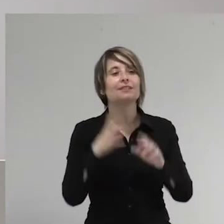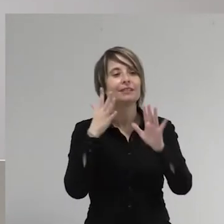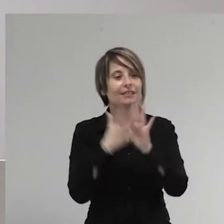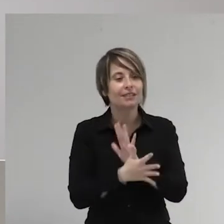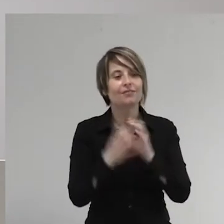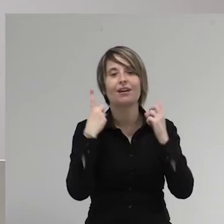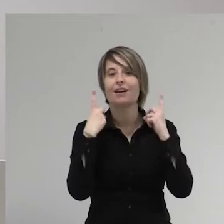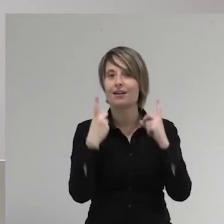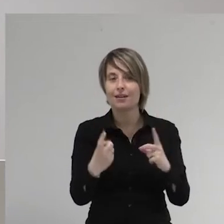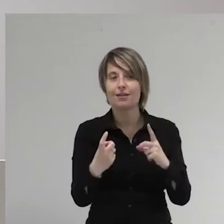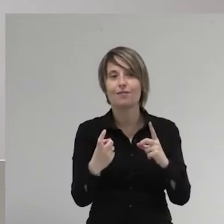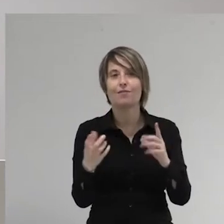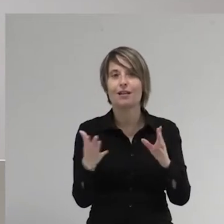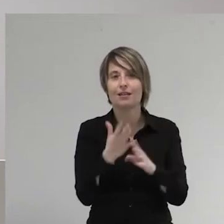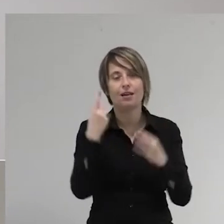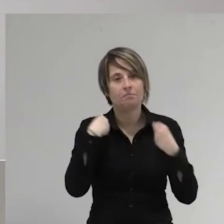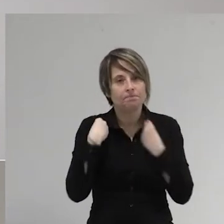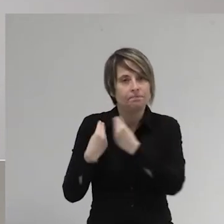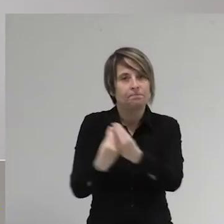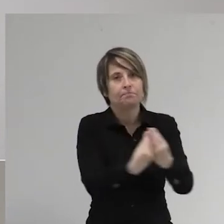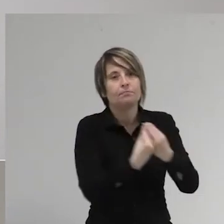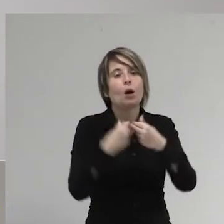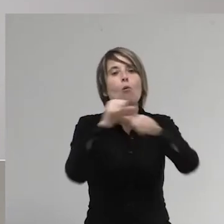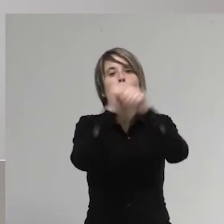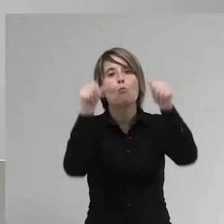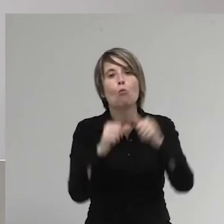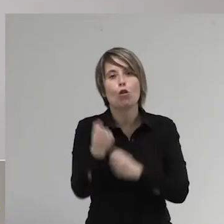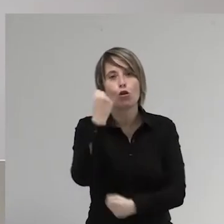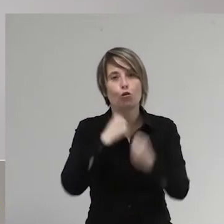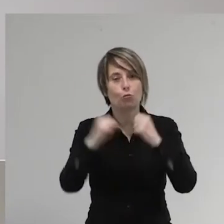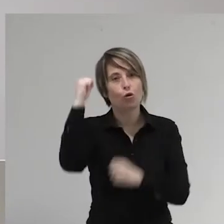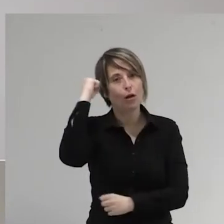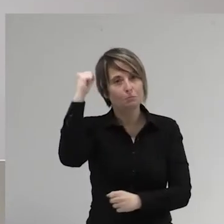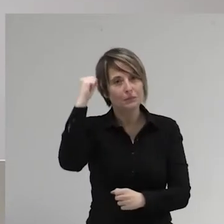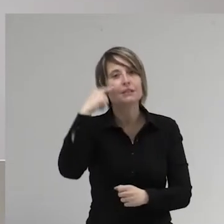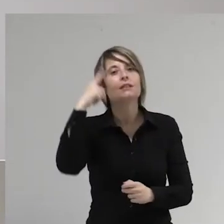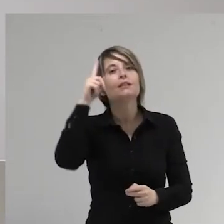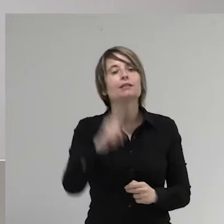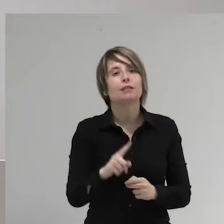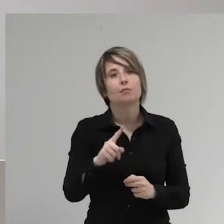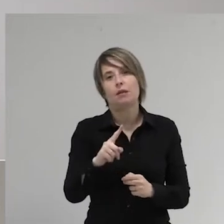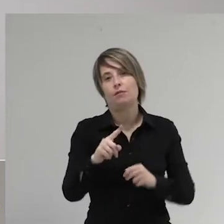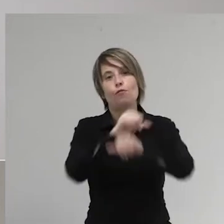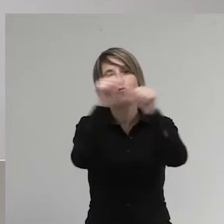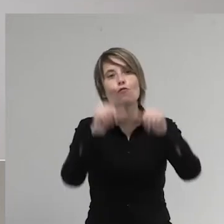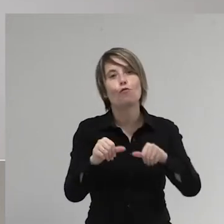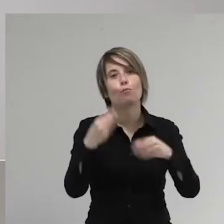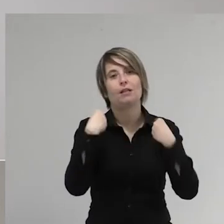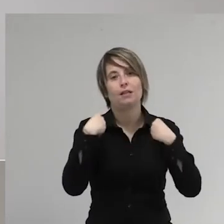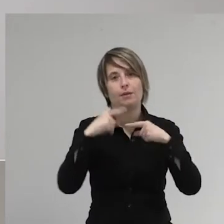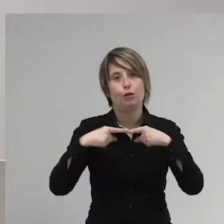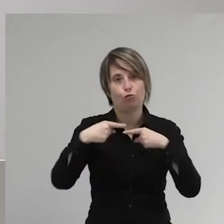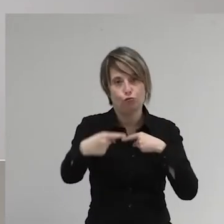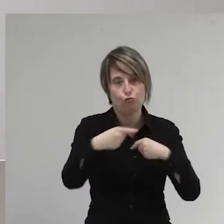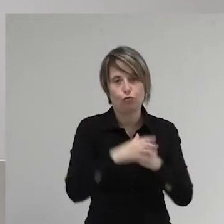elemento necesario para la pervivencia del modelo económico capitalista y de las formas de vida que provoca,